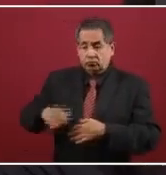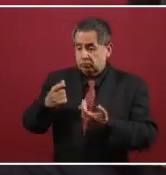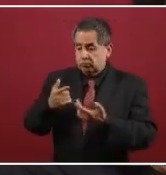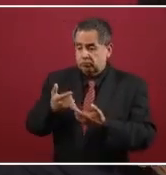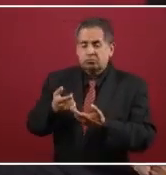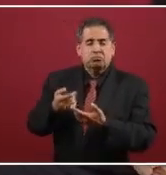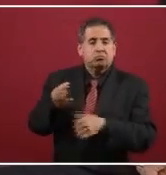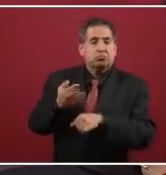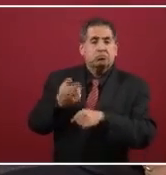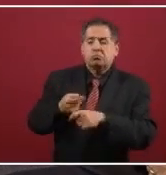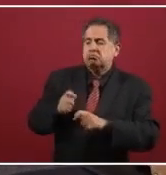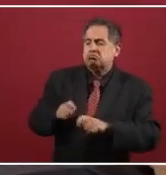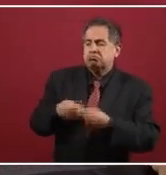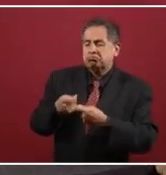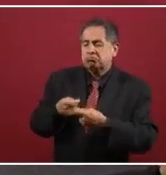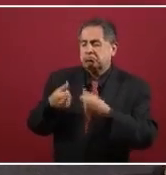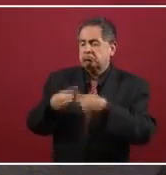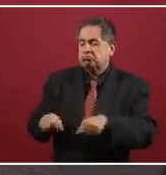beneficiario,